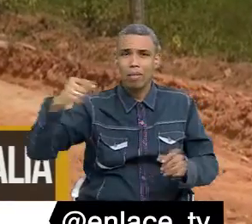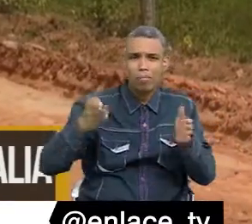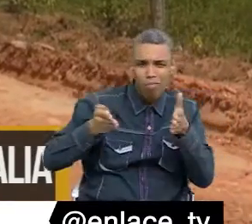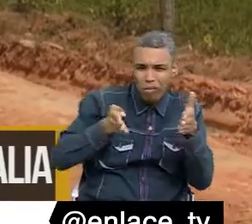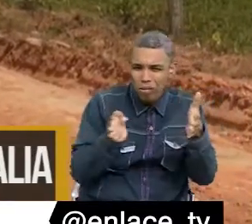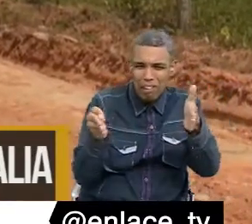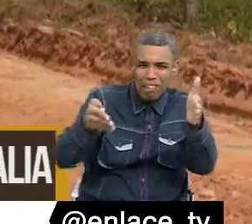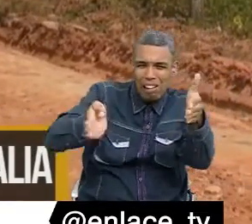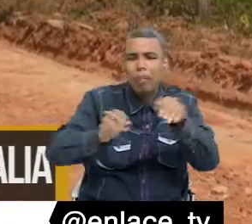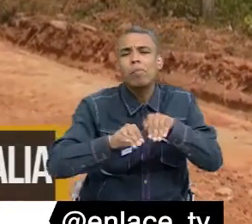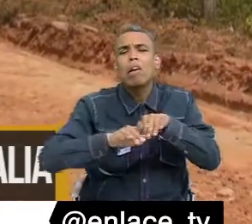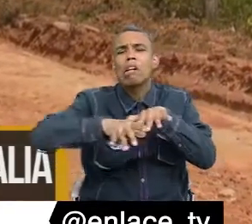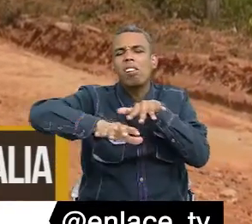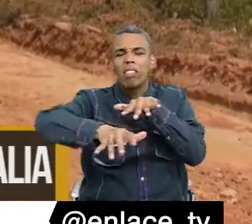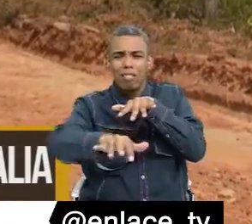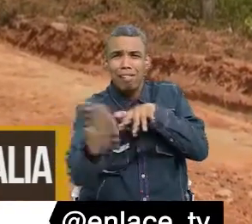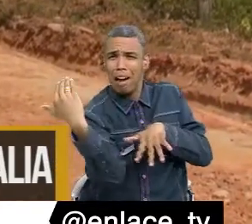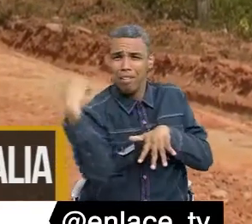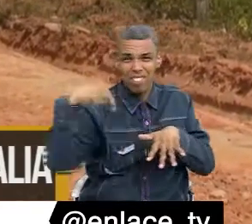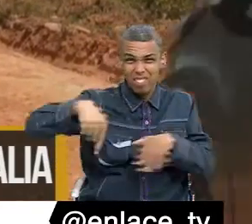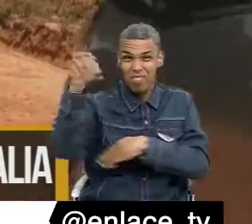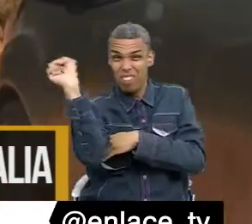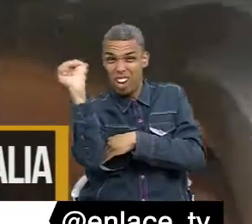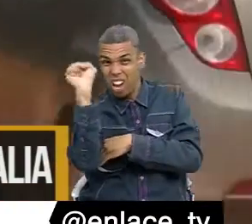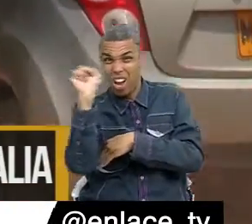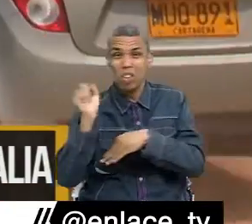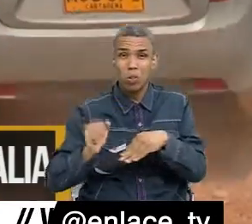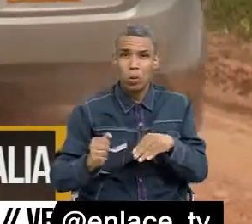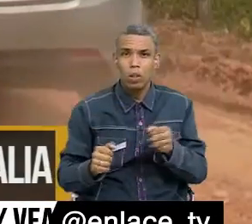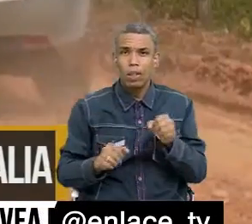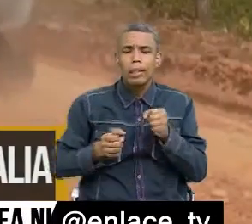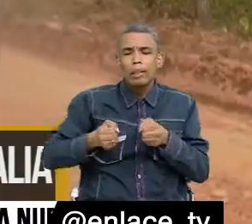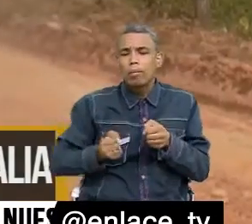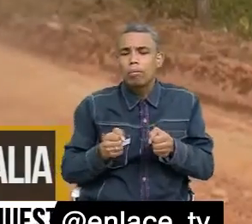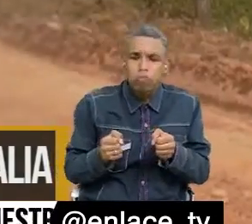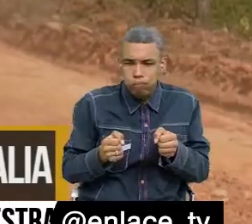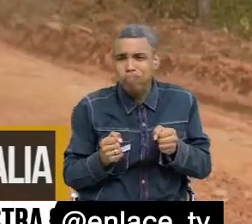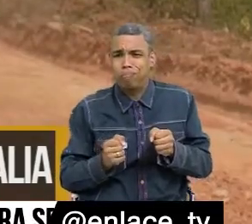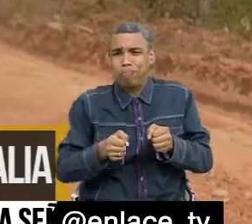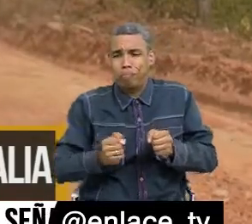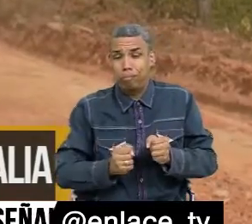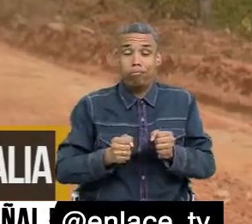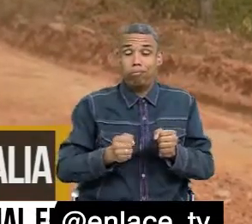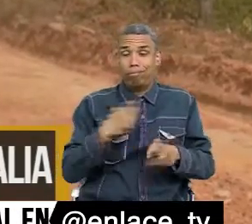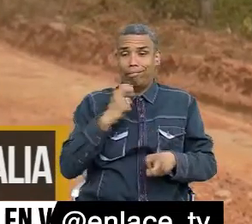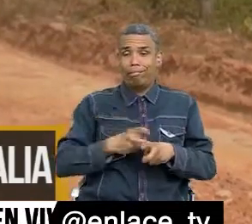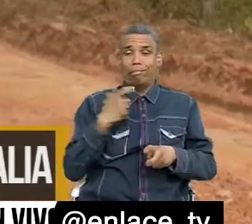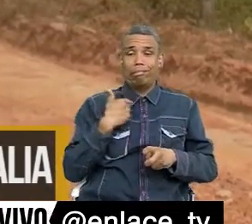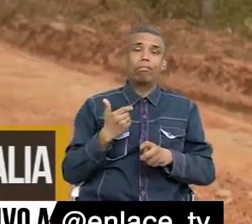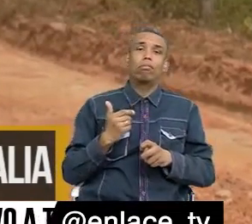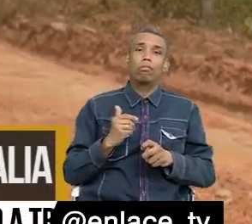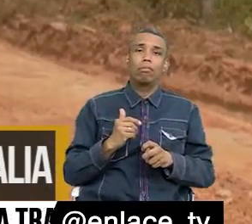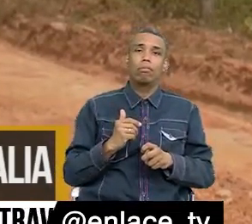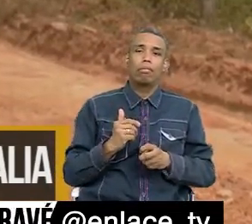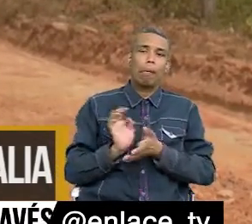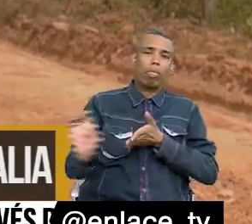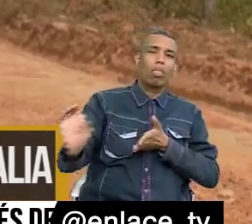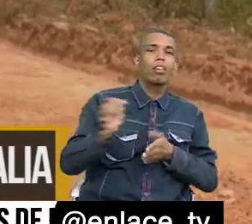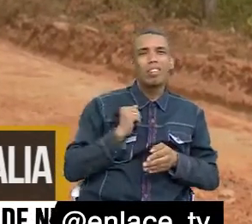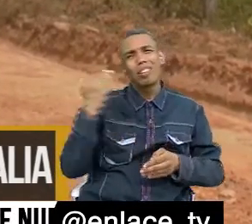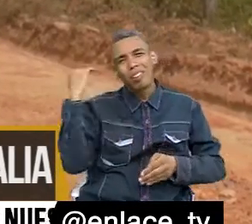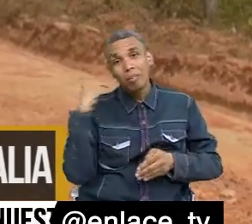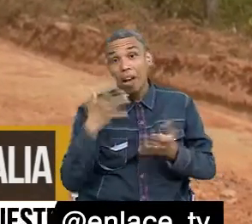en las que se encontraba, pues recordemos que allí hay un bañadero muy común de por sí y muy recordado por los barranqueños y también visitados. Pues es la